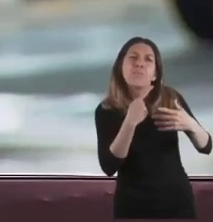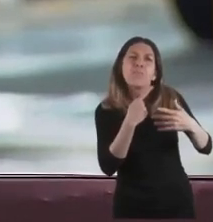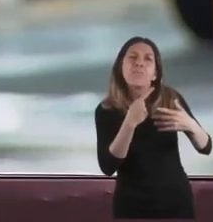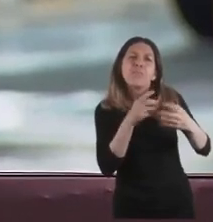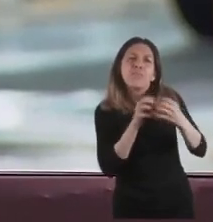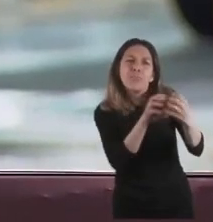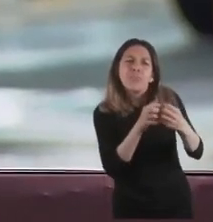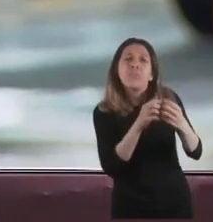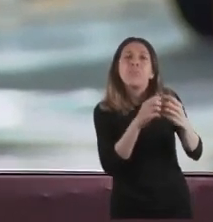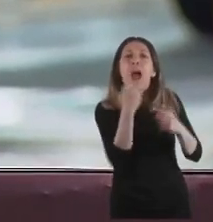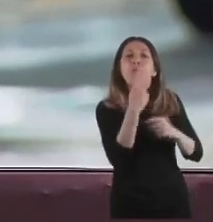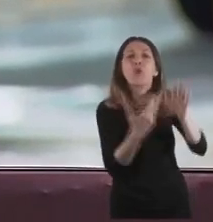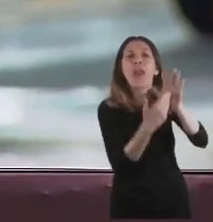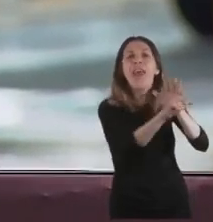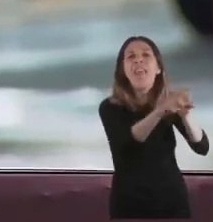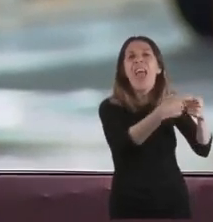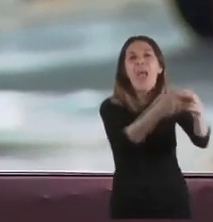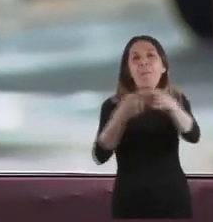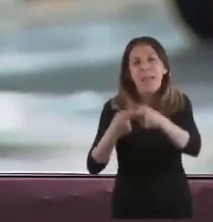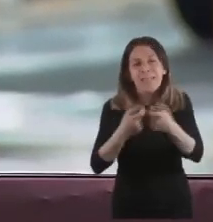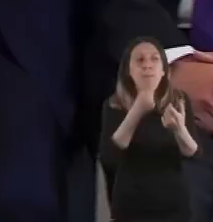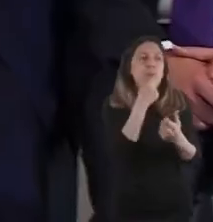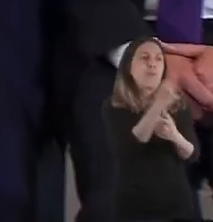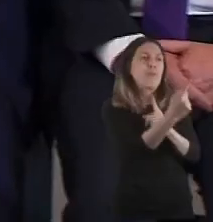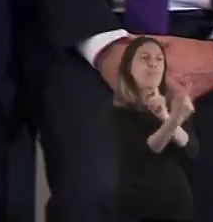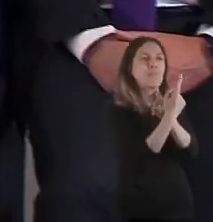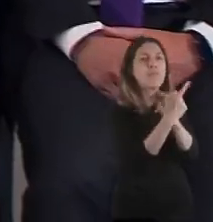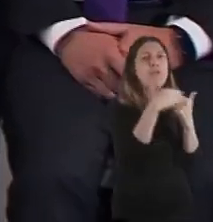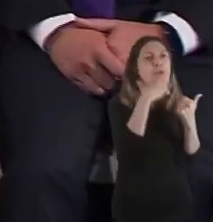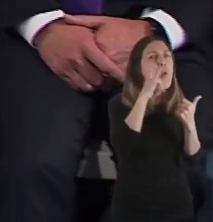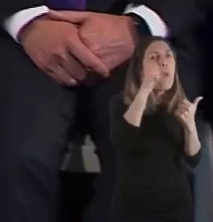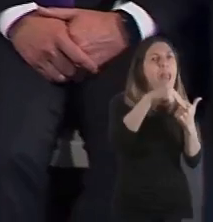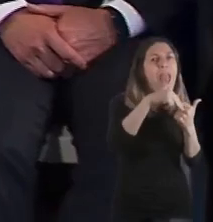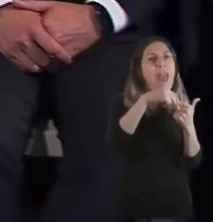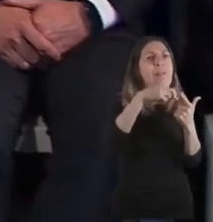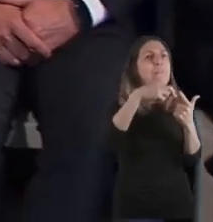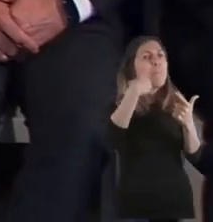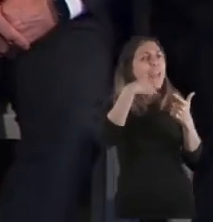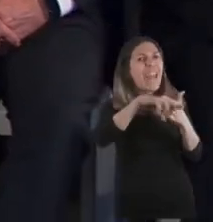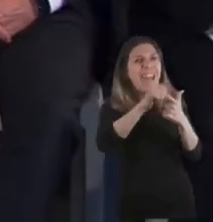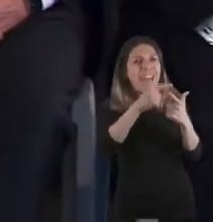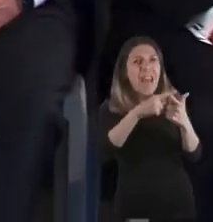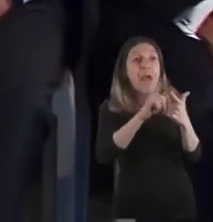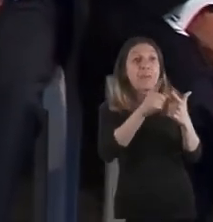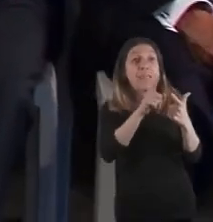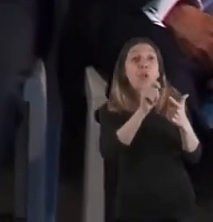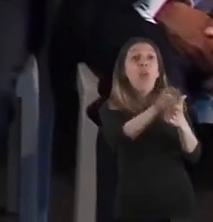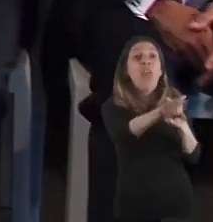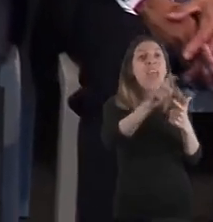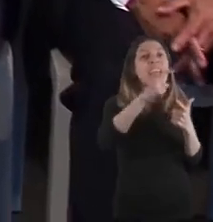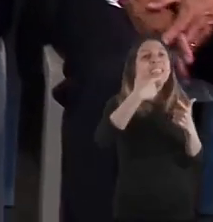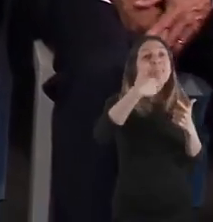acá, con Julián y Piña en Esmata.